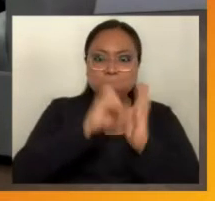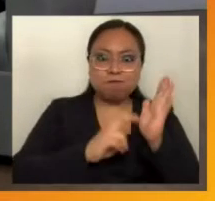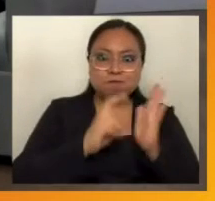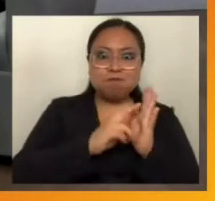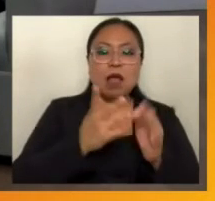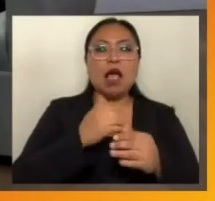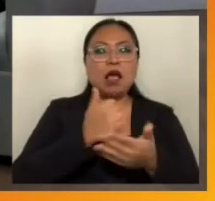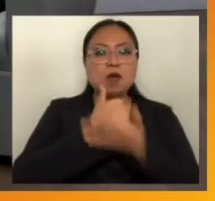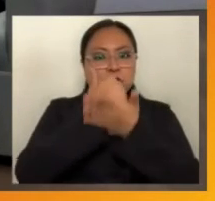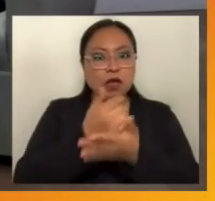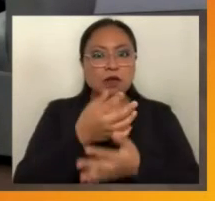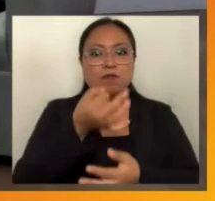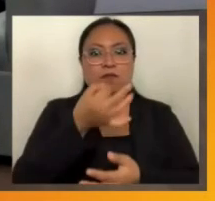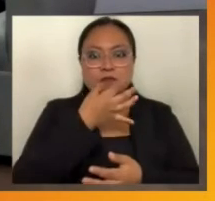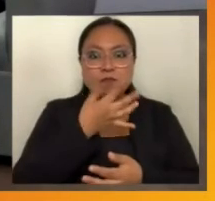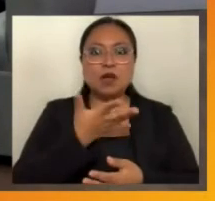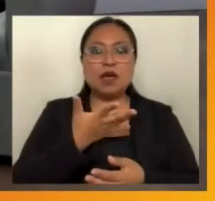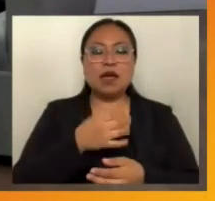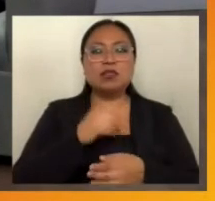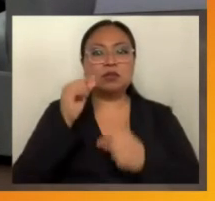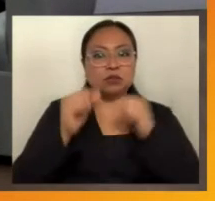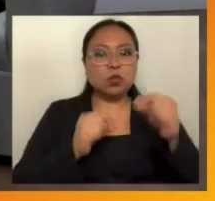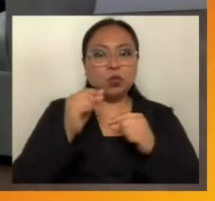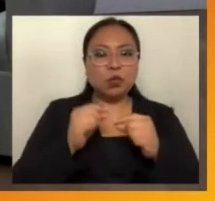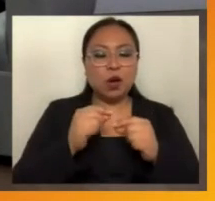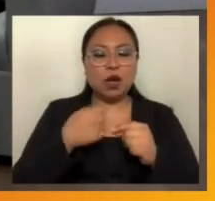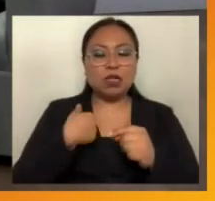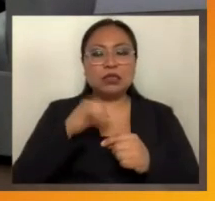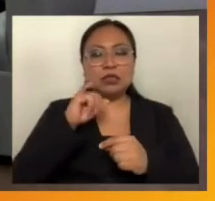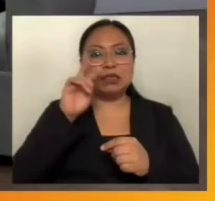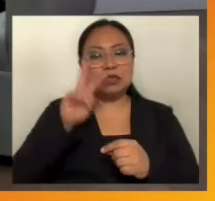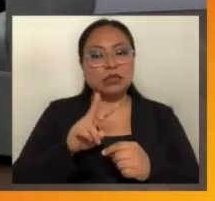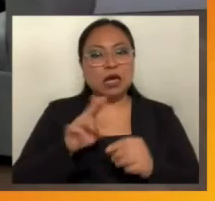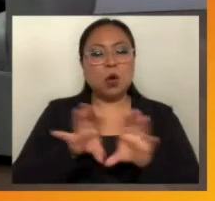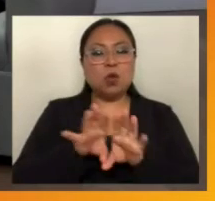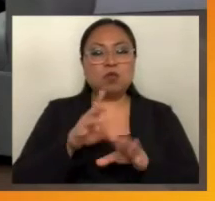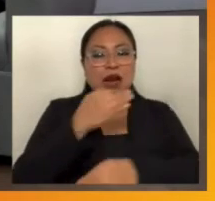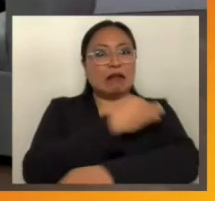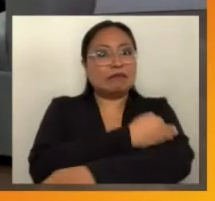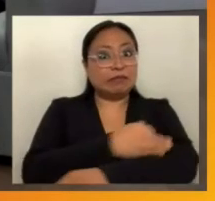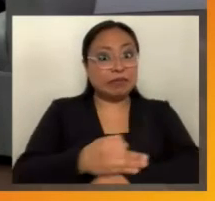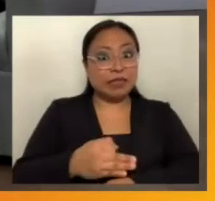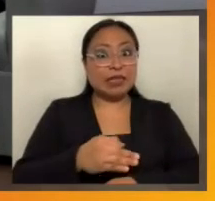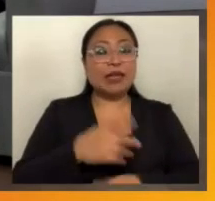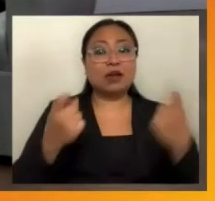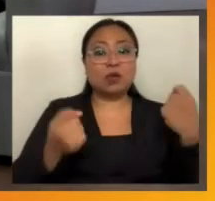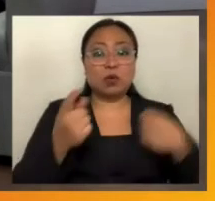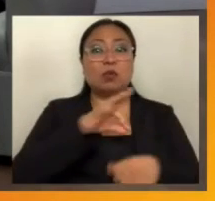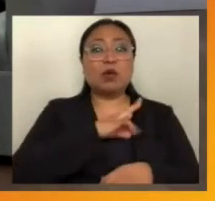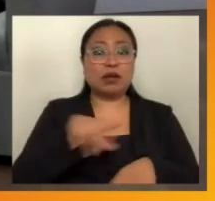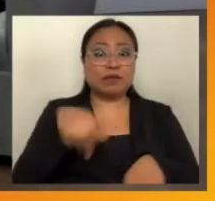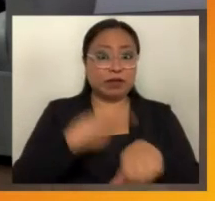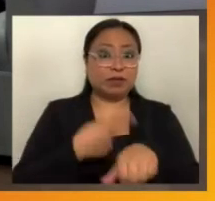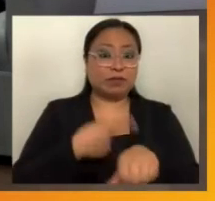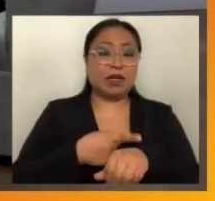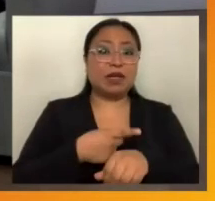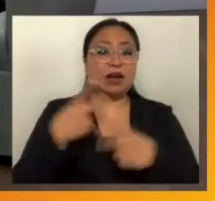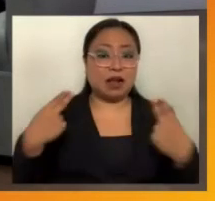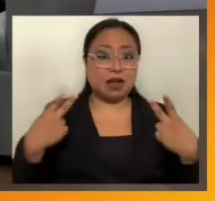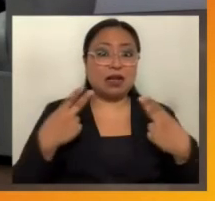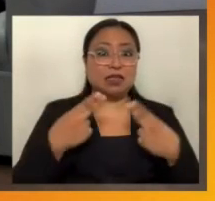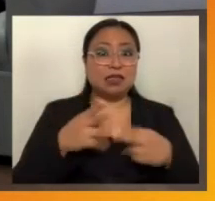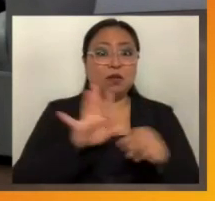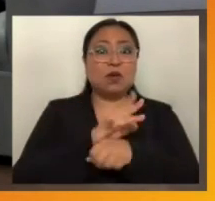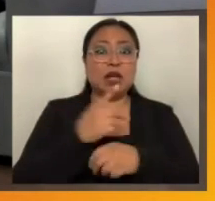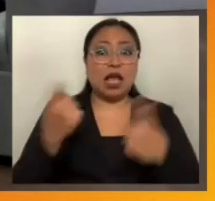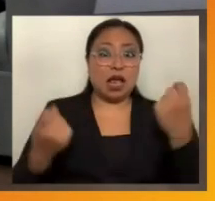temas, pero cada vez está más cerca de familiares cercanos, de amigos. Creo que todos tenemos algún amigo que haya